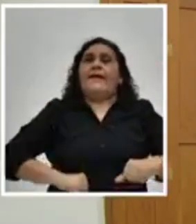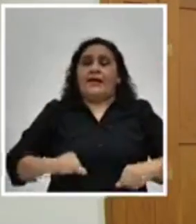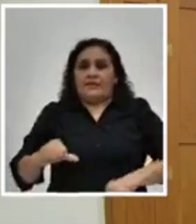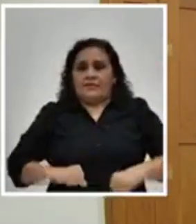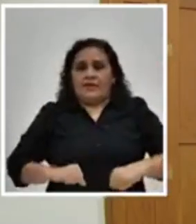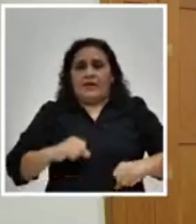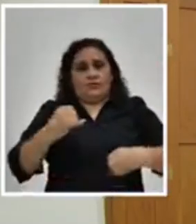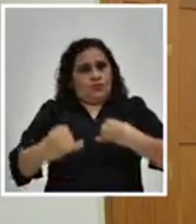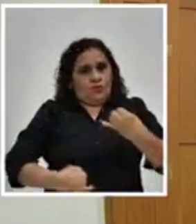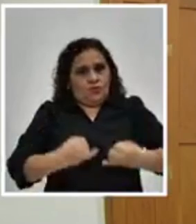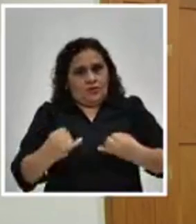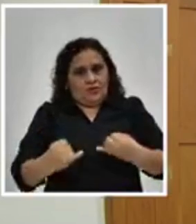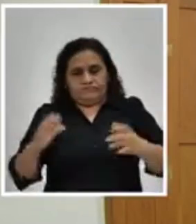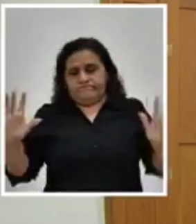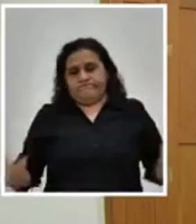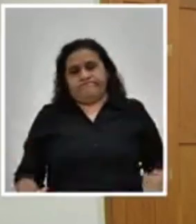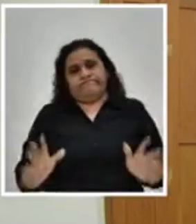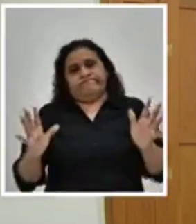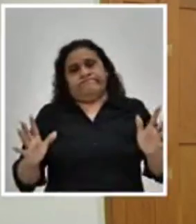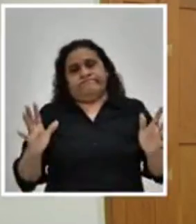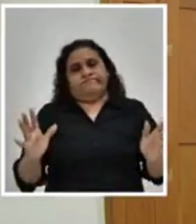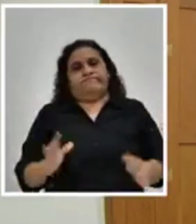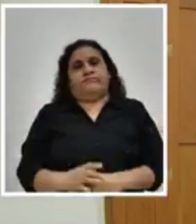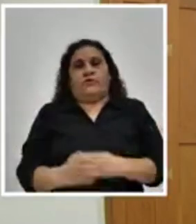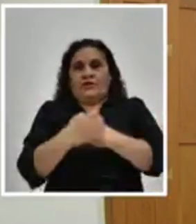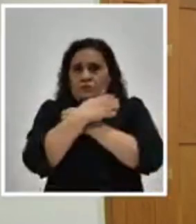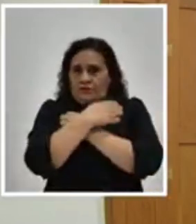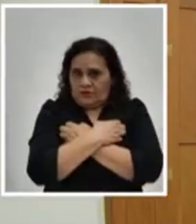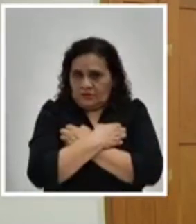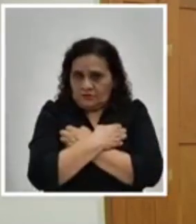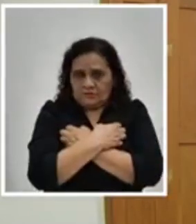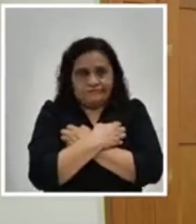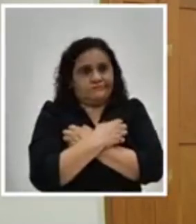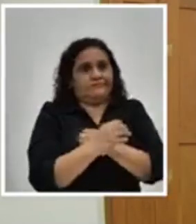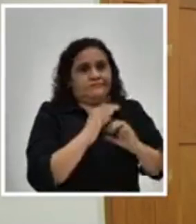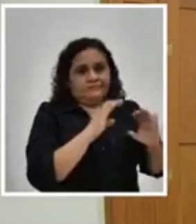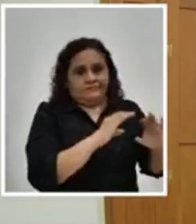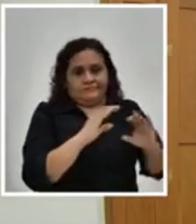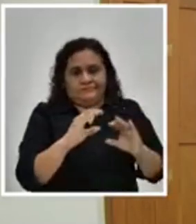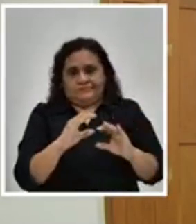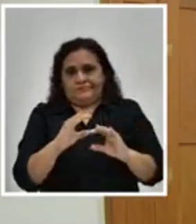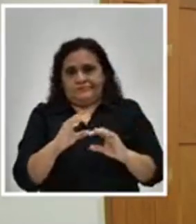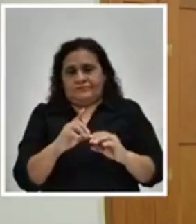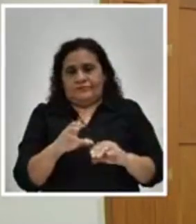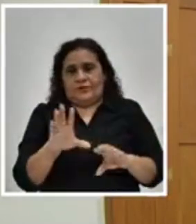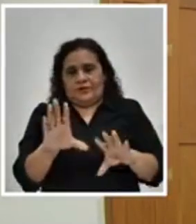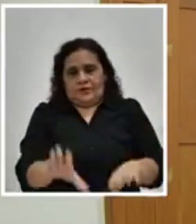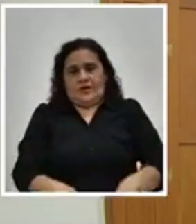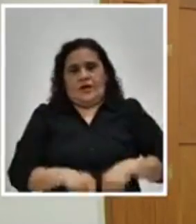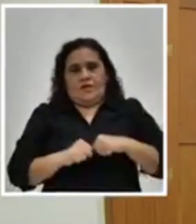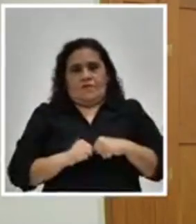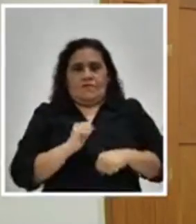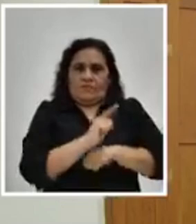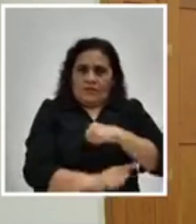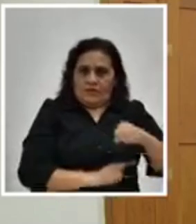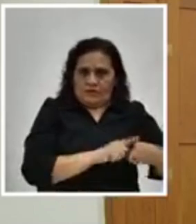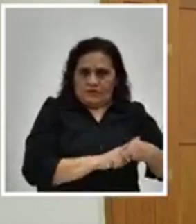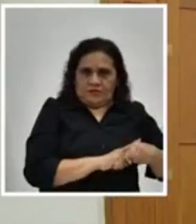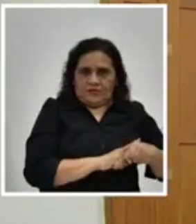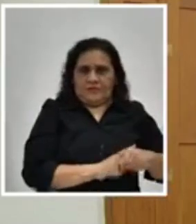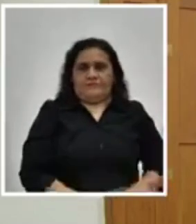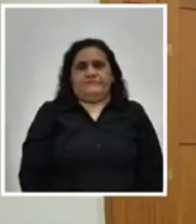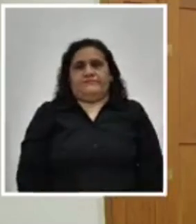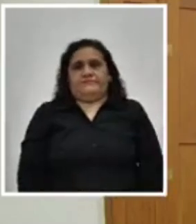lúdicas para el fomento de la educación ambiental y la adopción de animales en situación de calle. En materia de